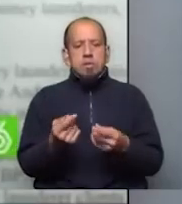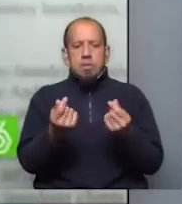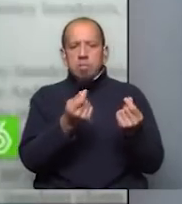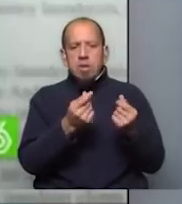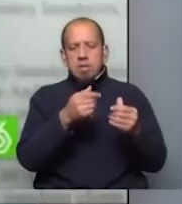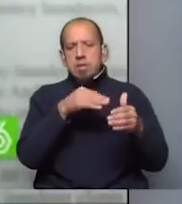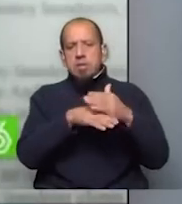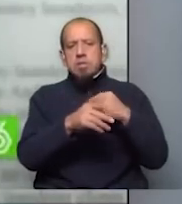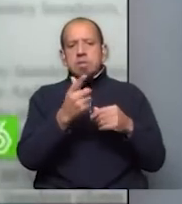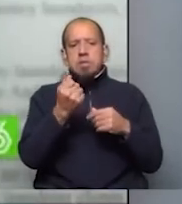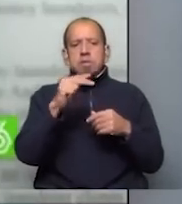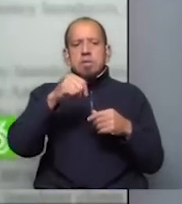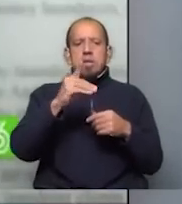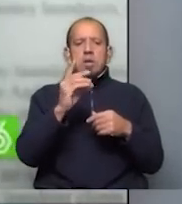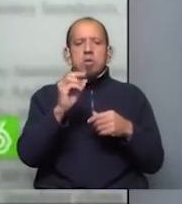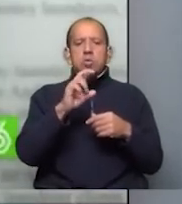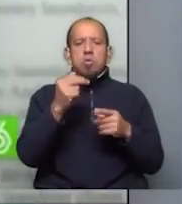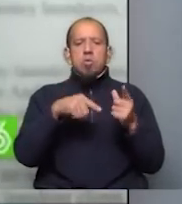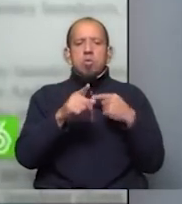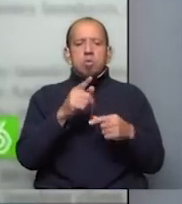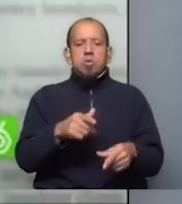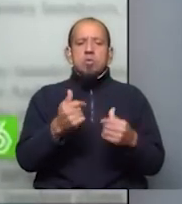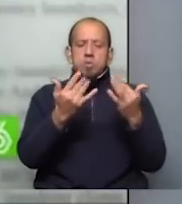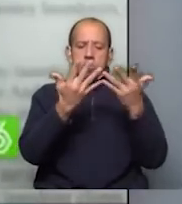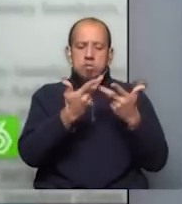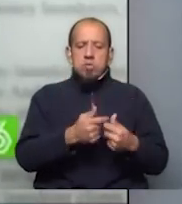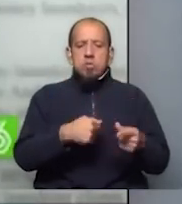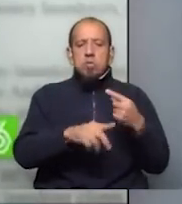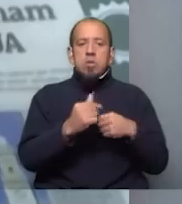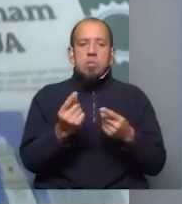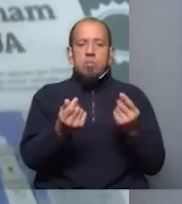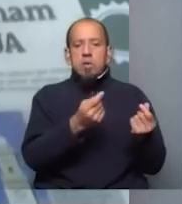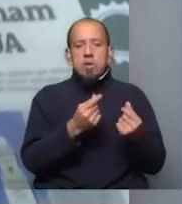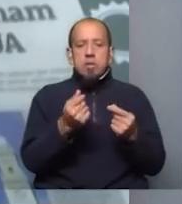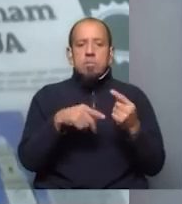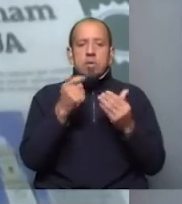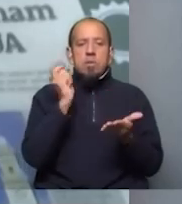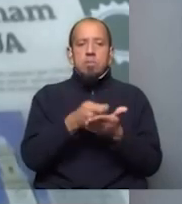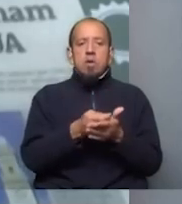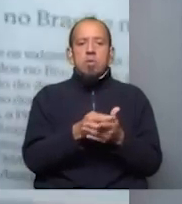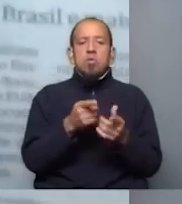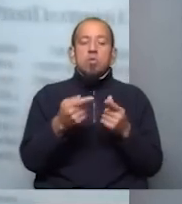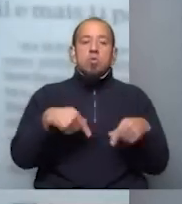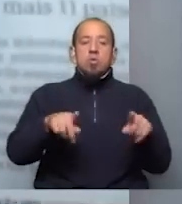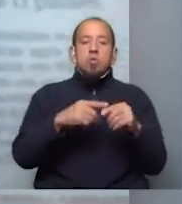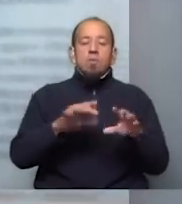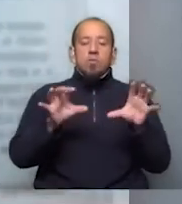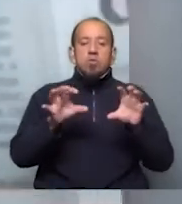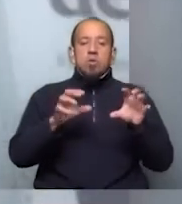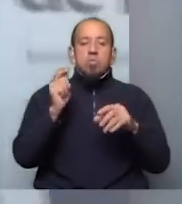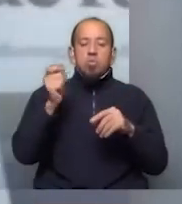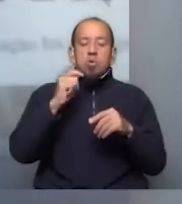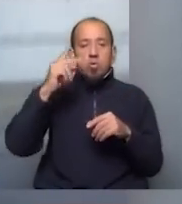en la banca Privada de andorra que fueron utilizadas en el esquema de cuentas destinadas a movilizar el dinero para el pago de sobornos a funcionarios públicos